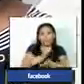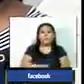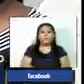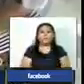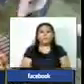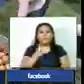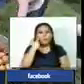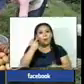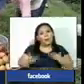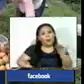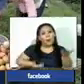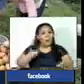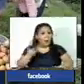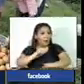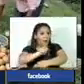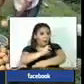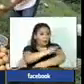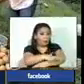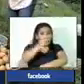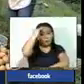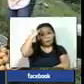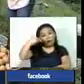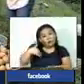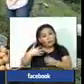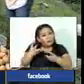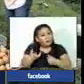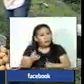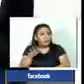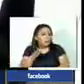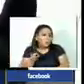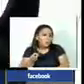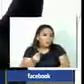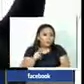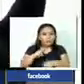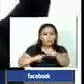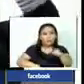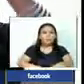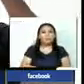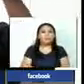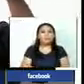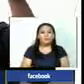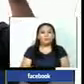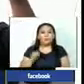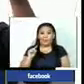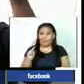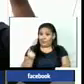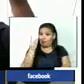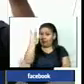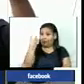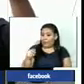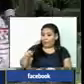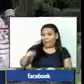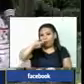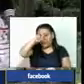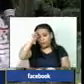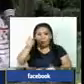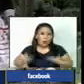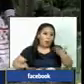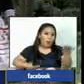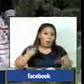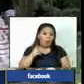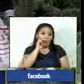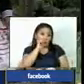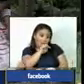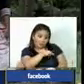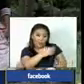Ofreciendo fruta de temporada, esta mujer espera ganar unos cuantos dólares. Es su primer día vendiendo. Dice que se levantó a